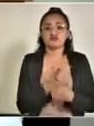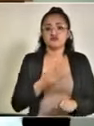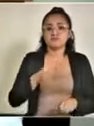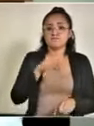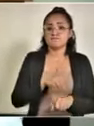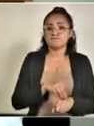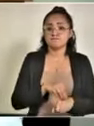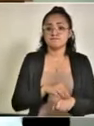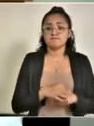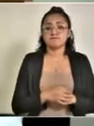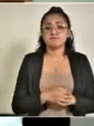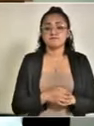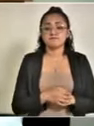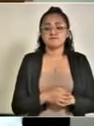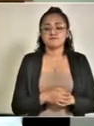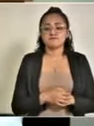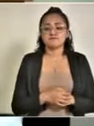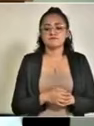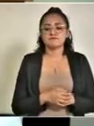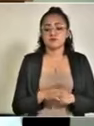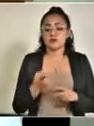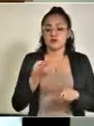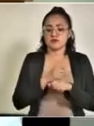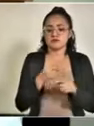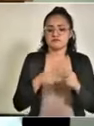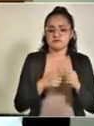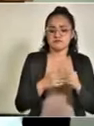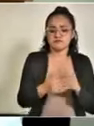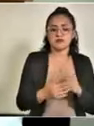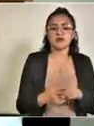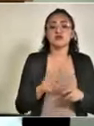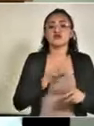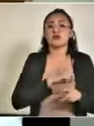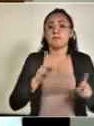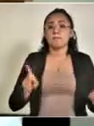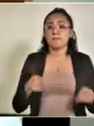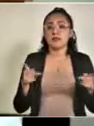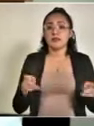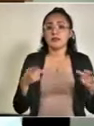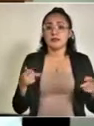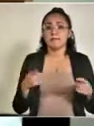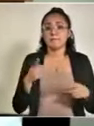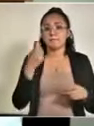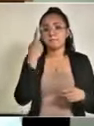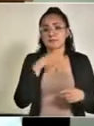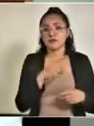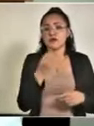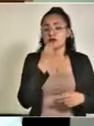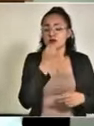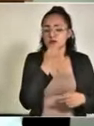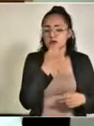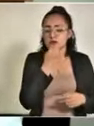instalados a partir de la próxima semana los comerciantes que venden productos perecederos alimenticios no